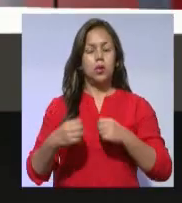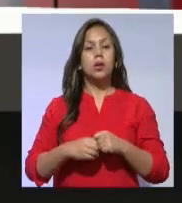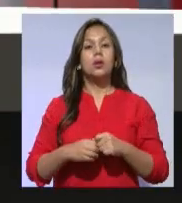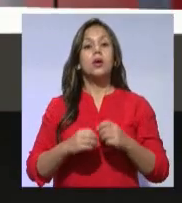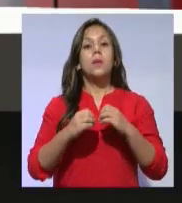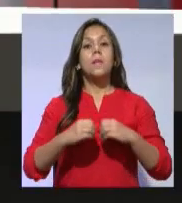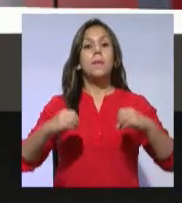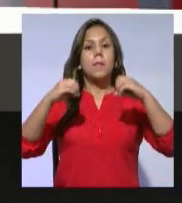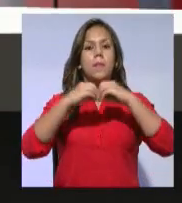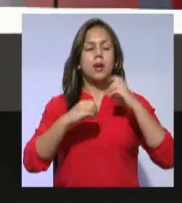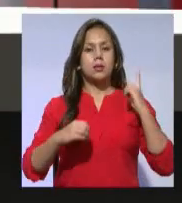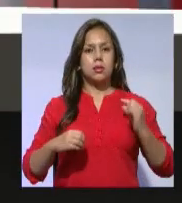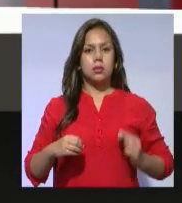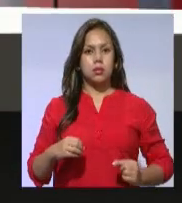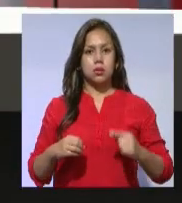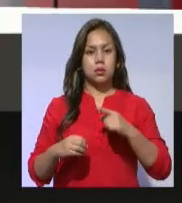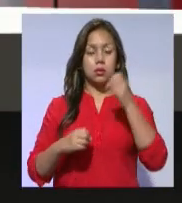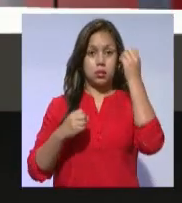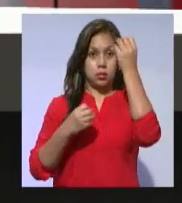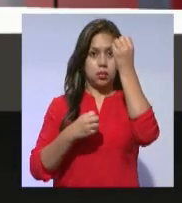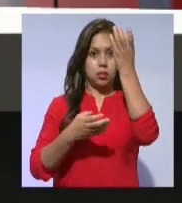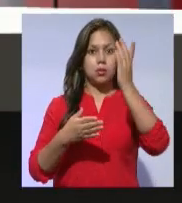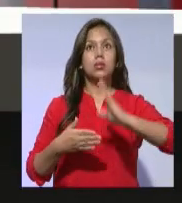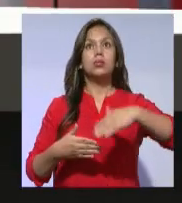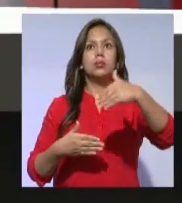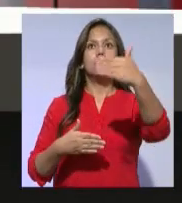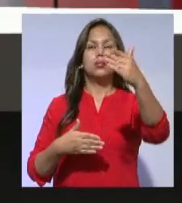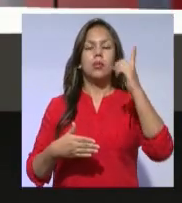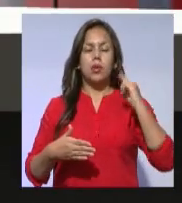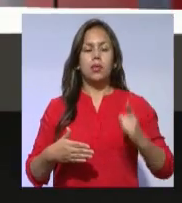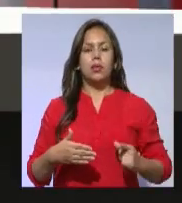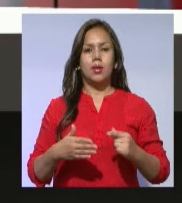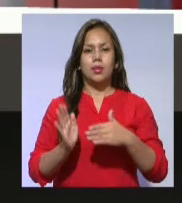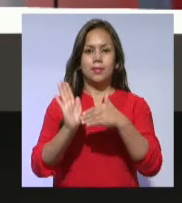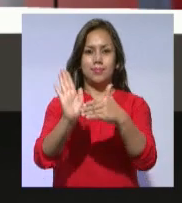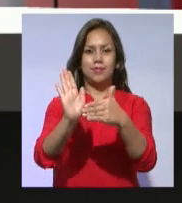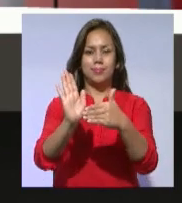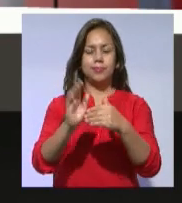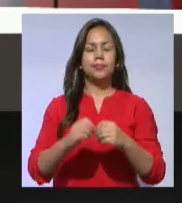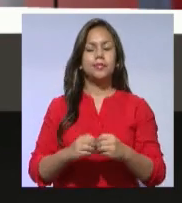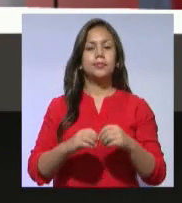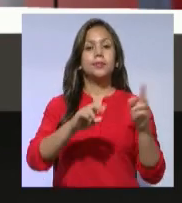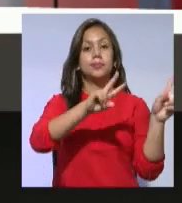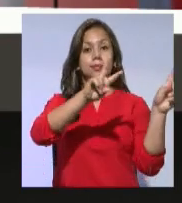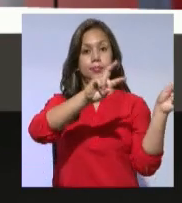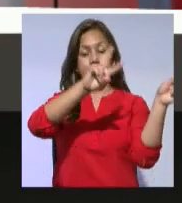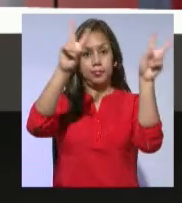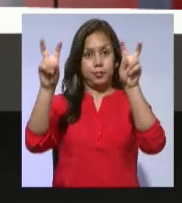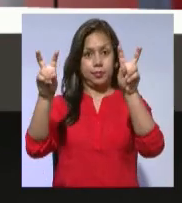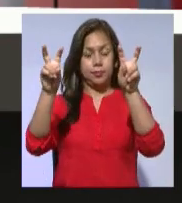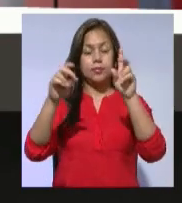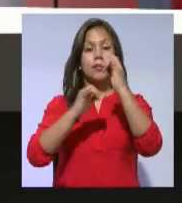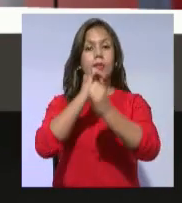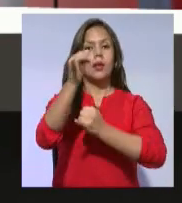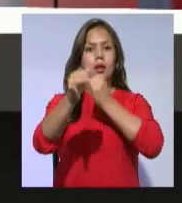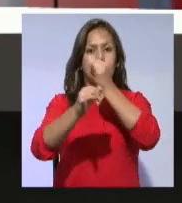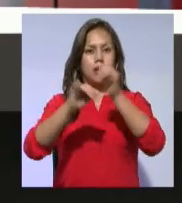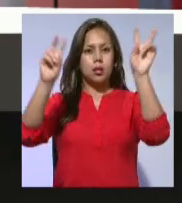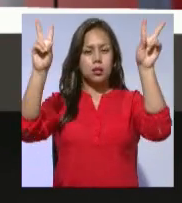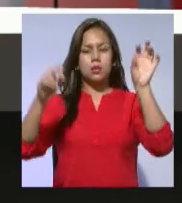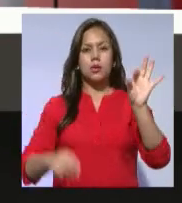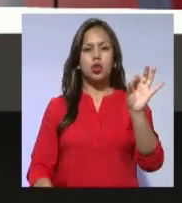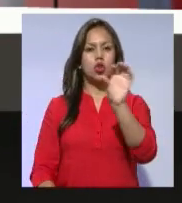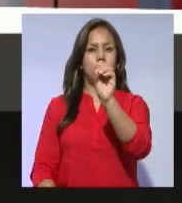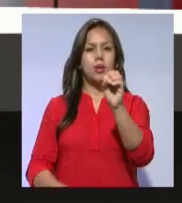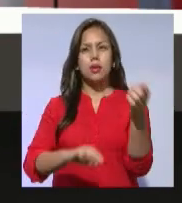más detalles de la información entregada en nuestras próximas emisiones informativas cambiamos el tema y lo internacional les contamos que más de